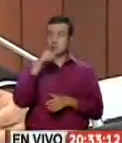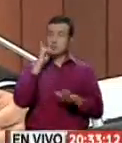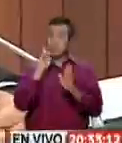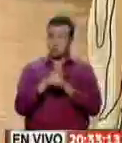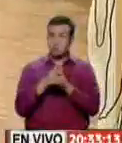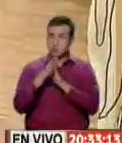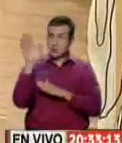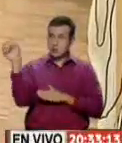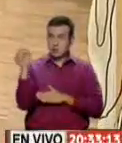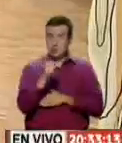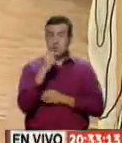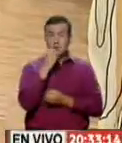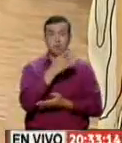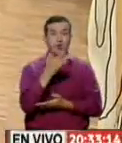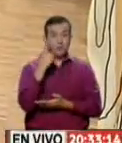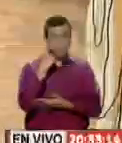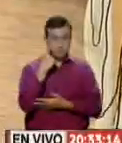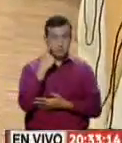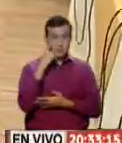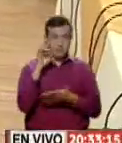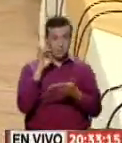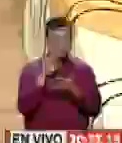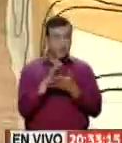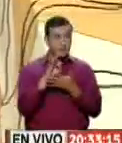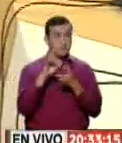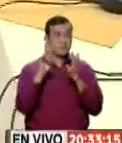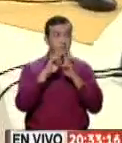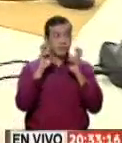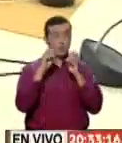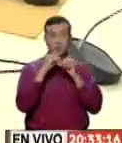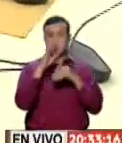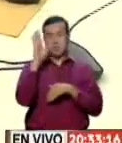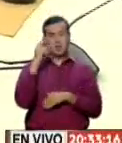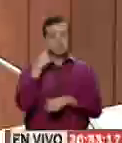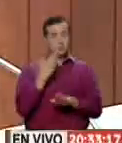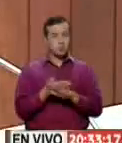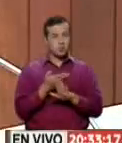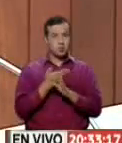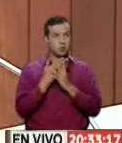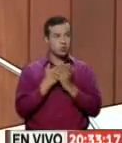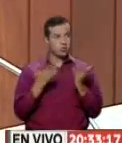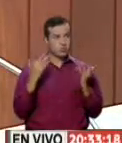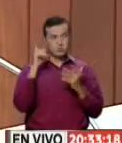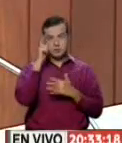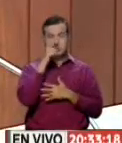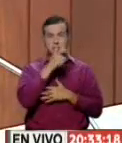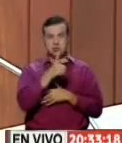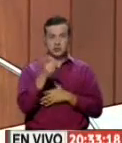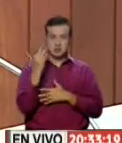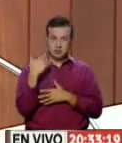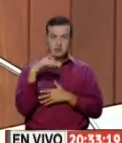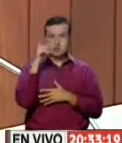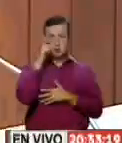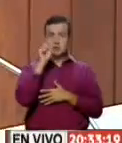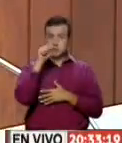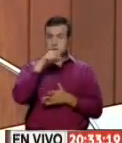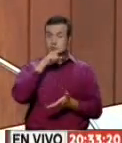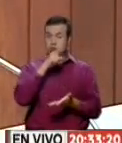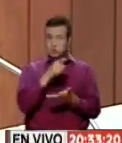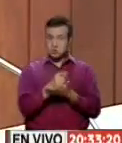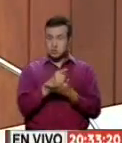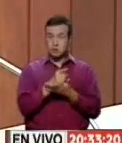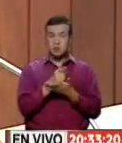Ronnie Aliaga, quien insiste en que las causales para una destitución en este caso son mucho más evidentes. Fiscalizamos, sí,